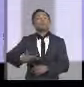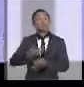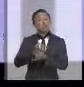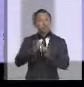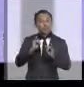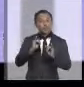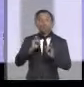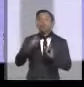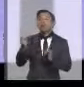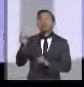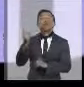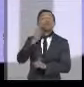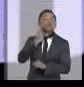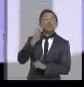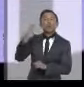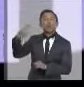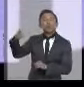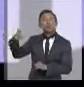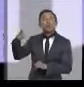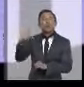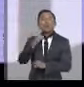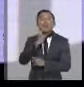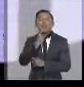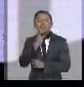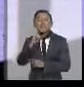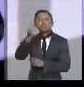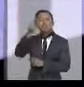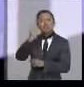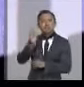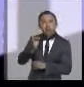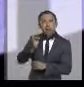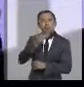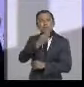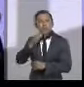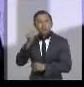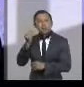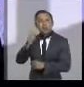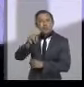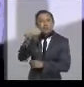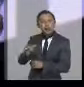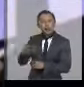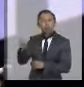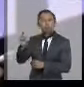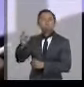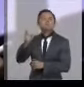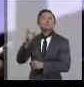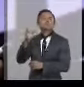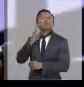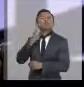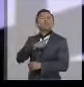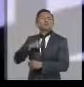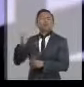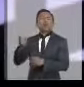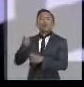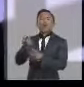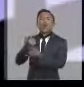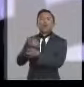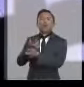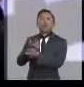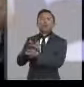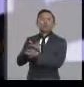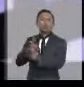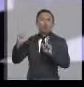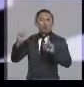ser de Andrés, de Anaya, de Mid y de Margarita puedan ser autónomos y que no dependan del Congreso para que también